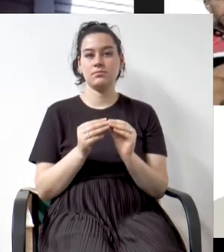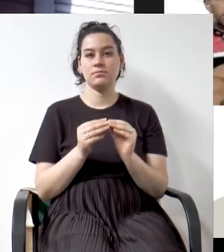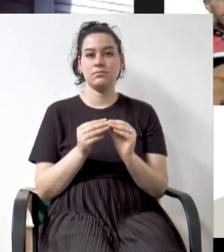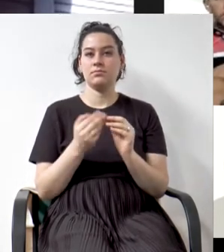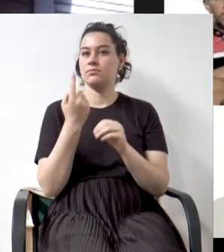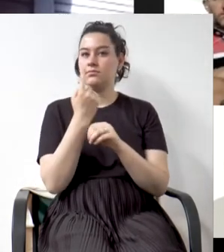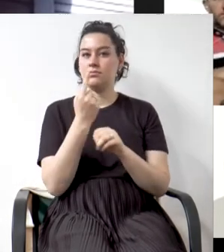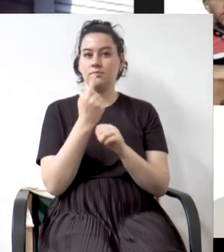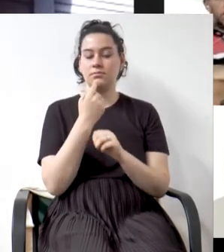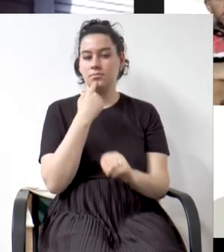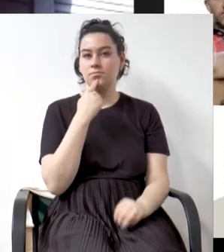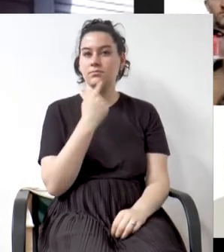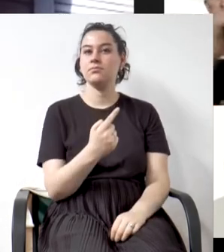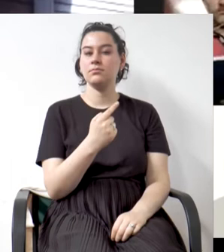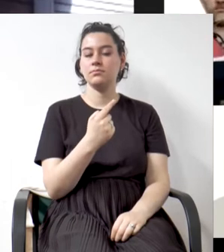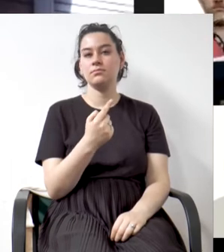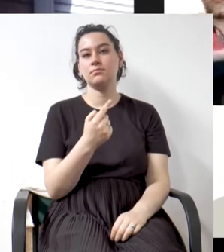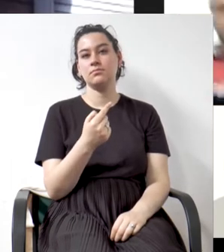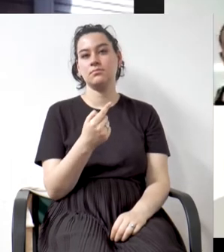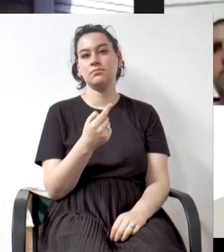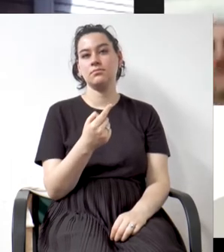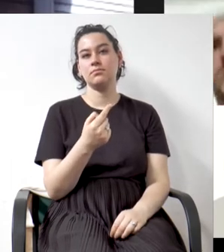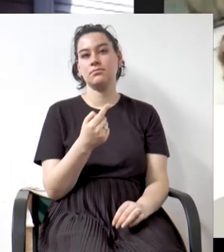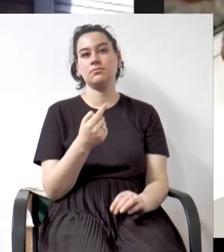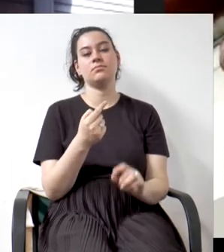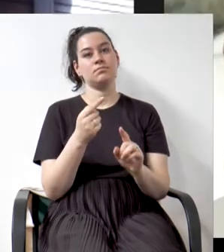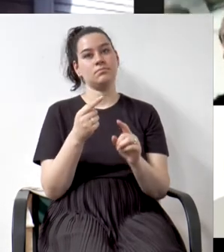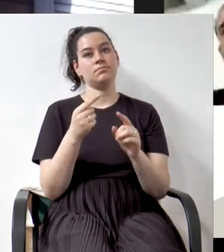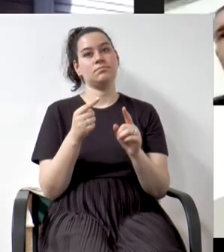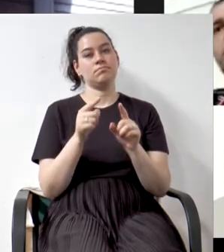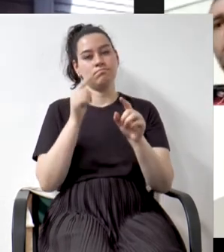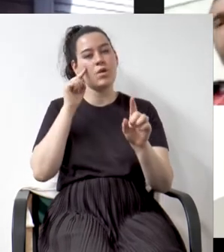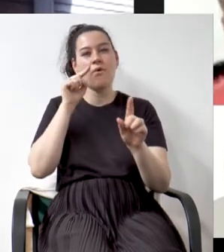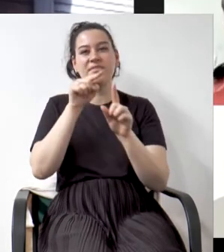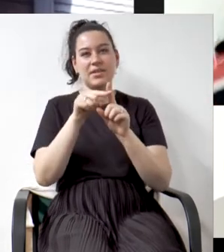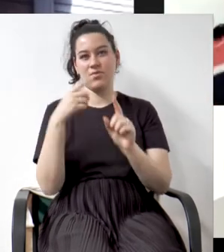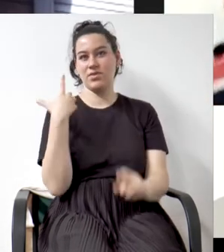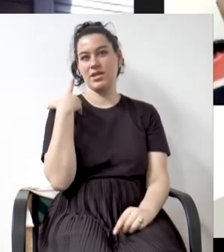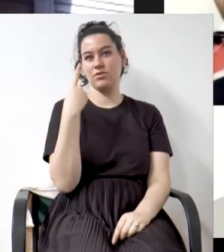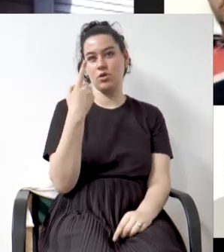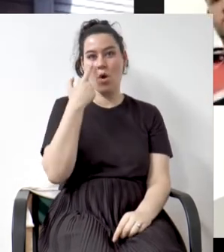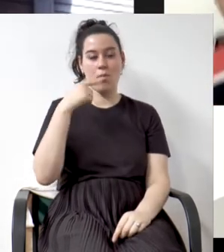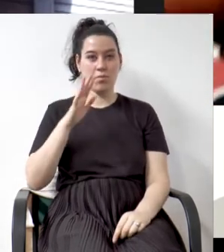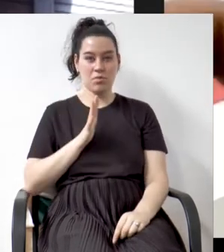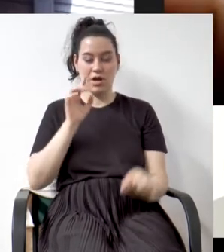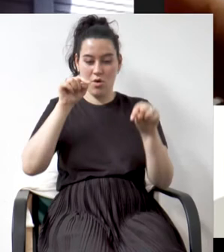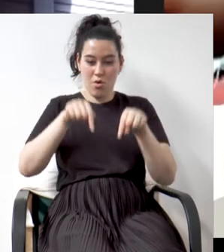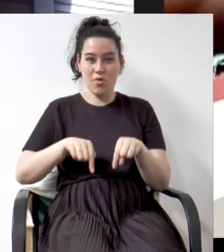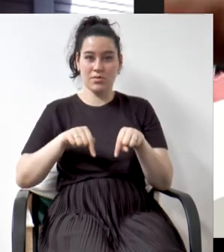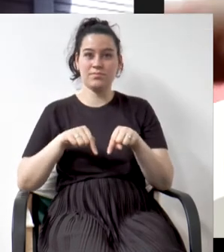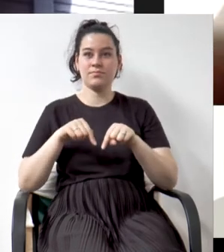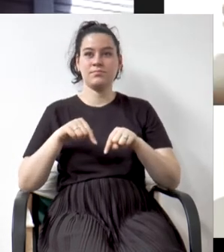mi primer comentario es un comentario que va bastante dirigido a los directores y las directoras que me acompañan también en la